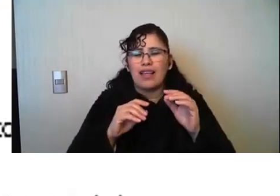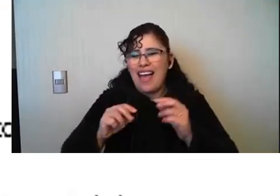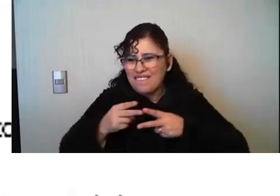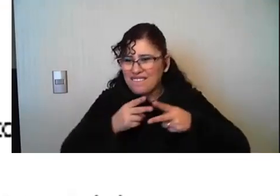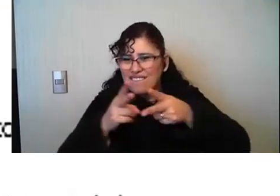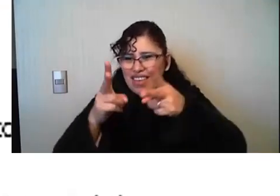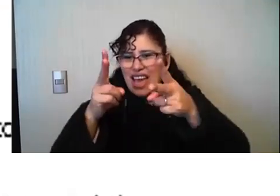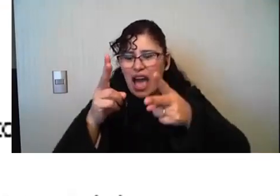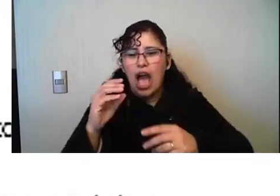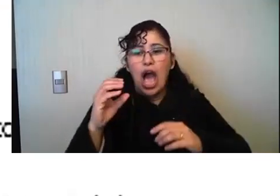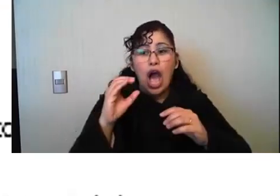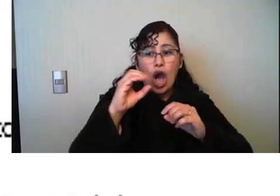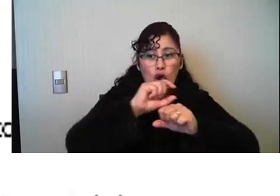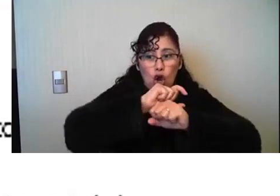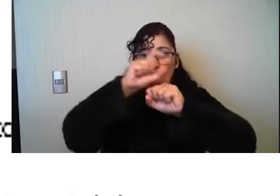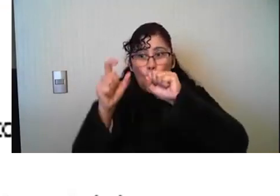córtico-ponto-cerebelosa.